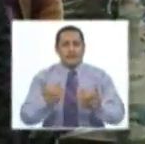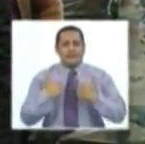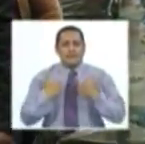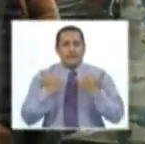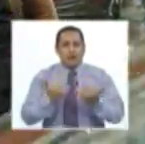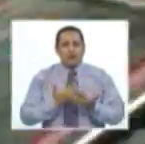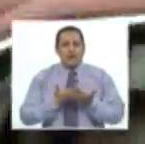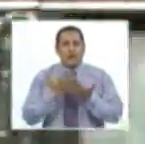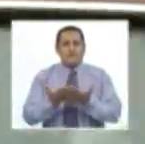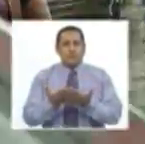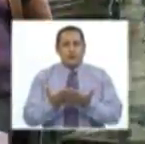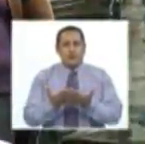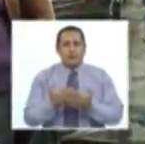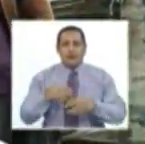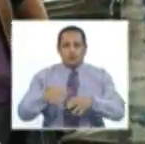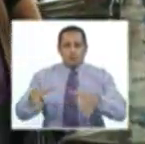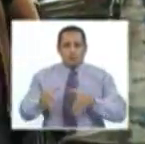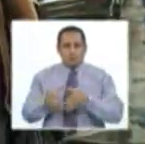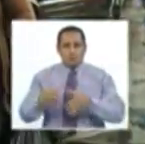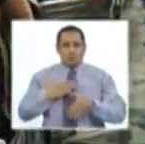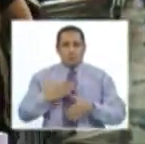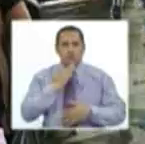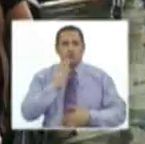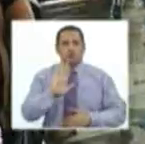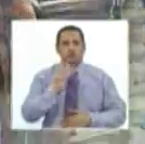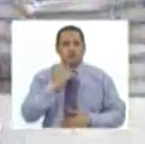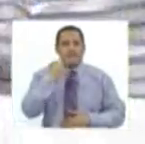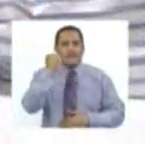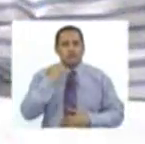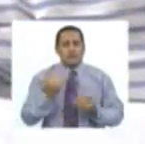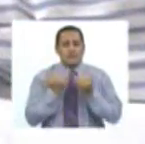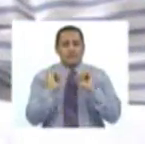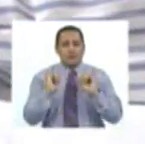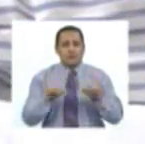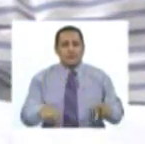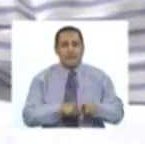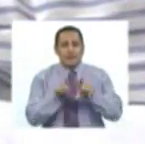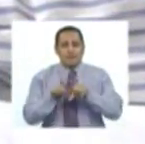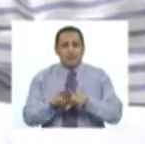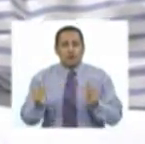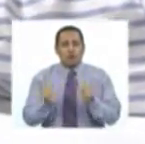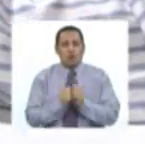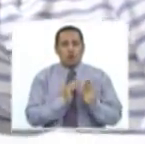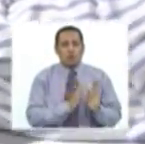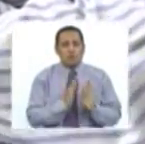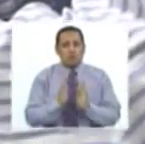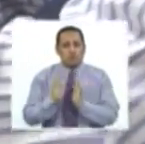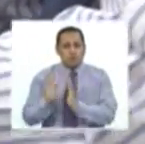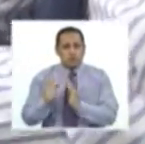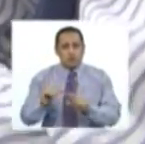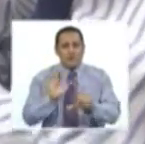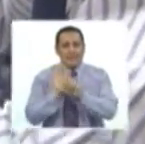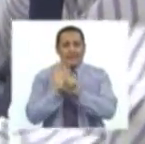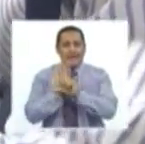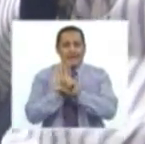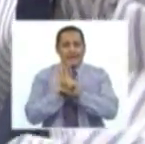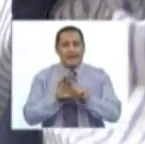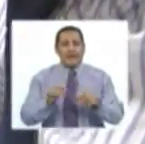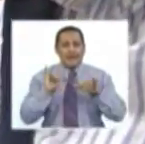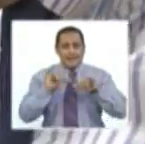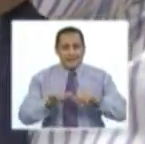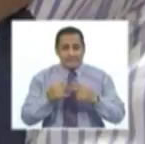tutela jurisdiccional de los derechos individuales a través de un procedimiento legal en el que se